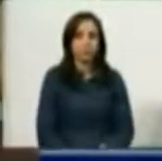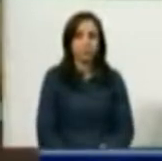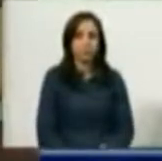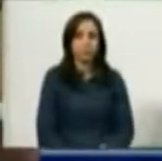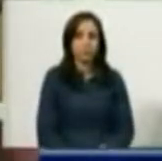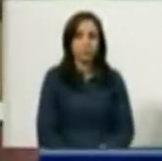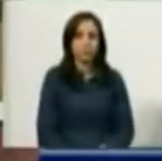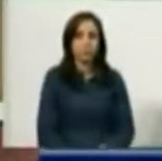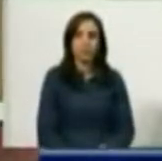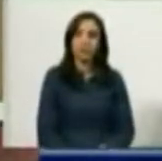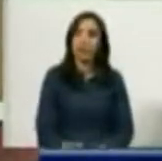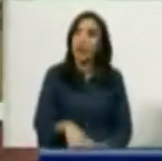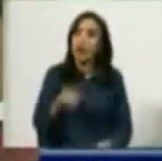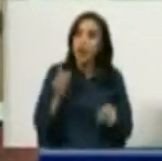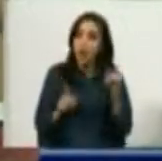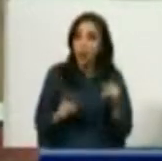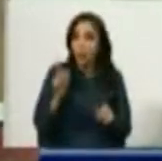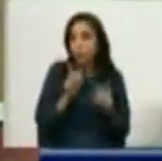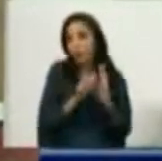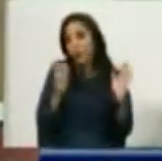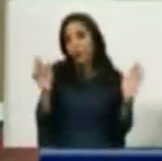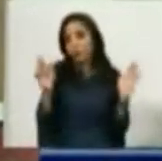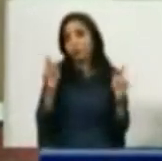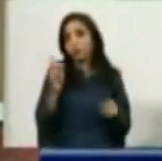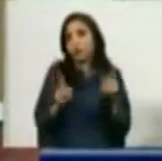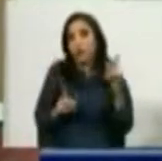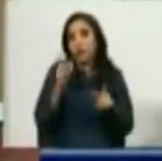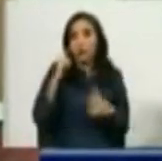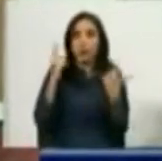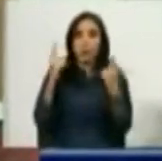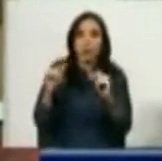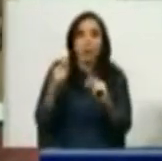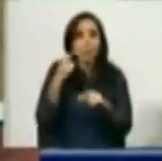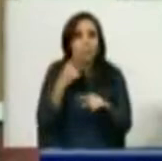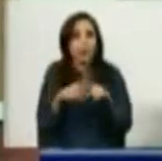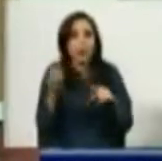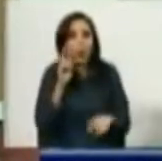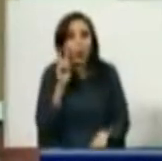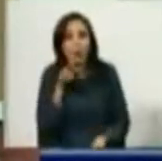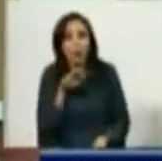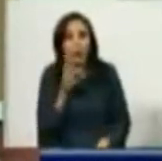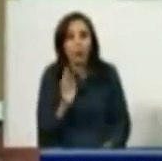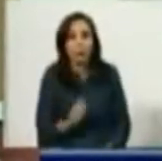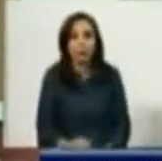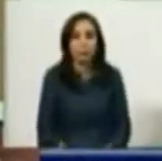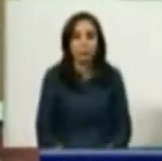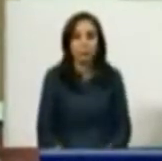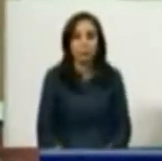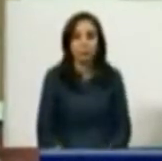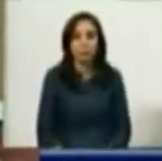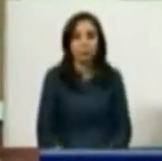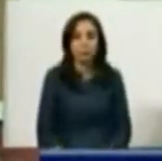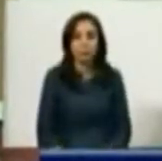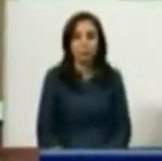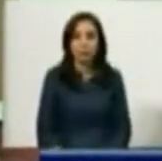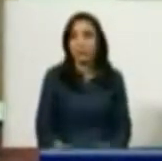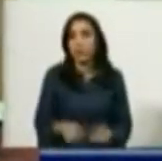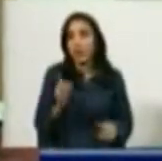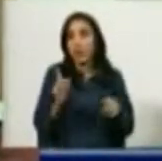alguno de los que estamos aquí nos vamos hasta ese día pero el que lo vea por ahí de parte mía le lanzo aunque sea una piedra